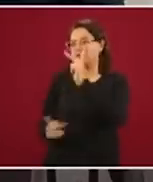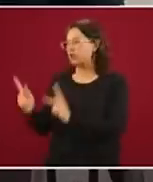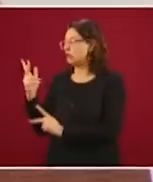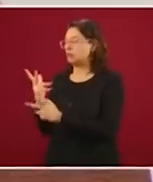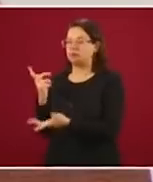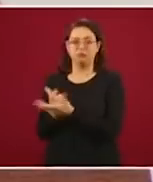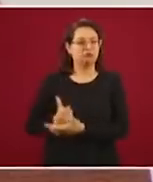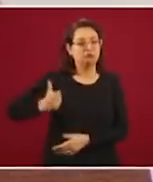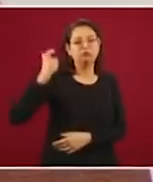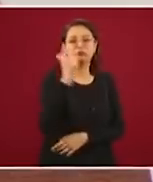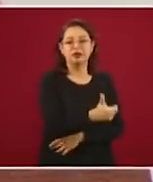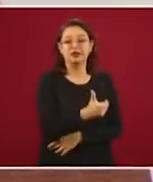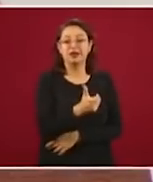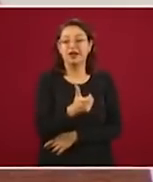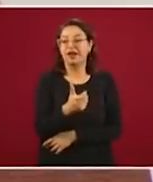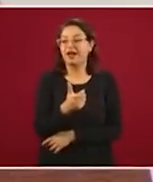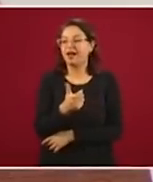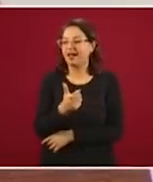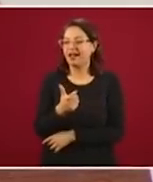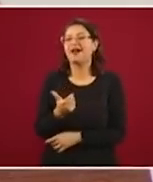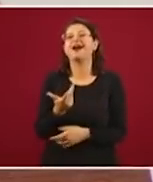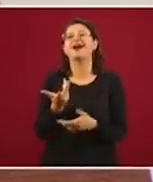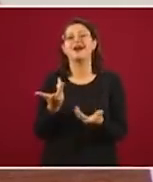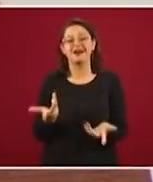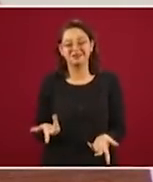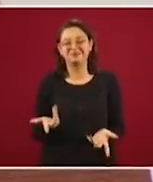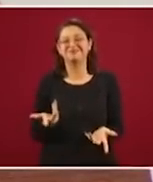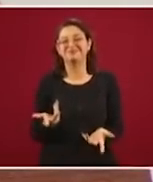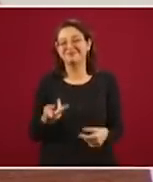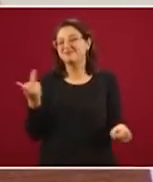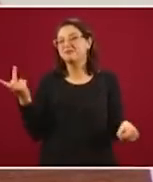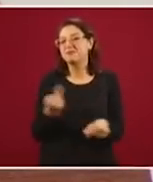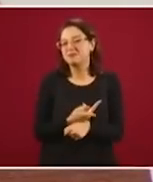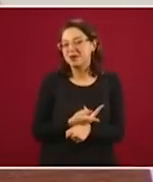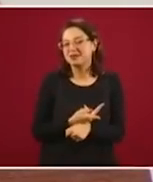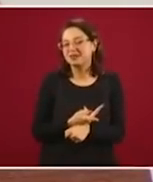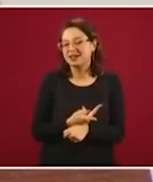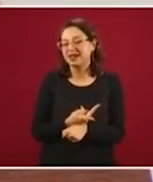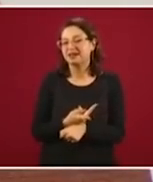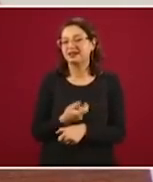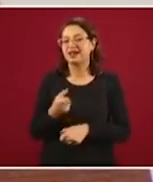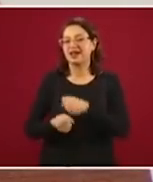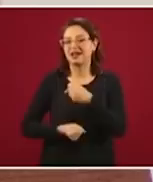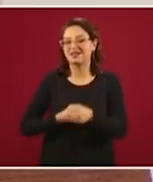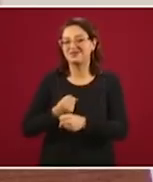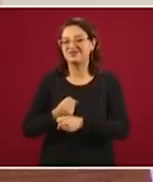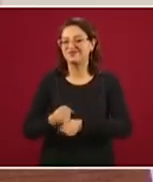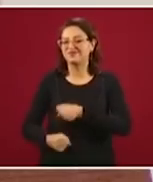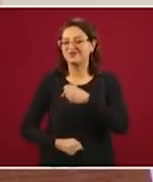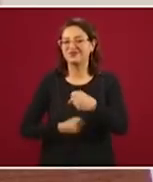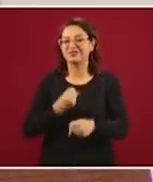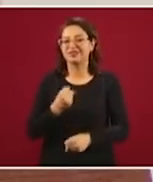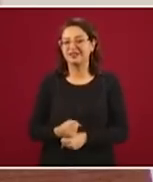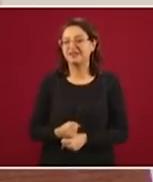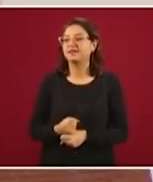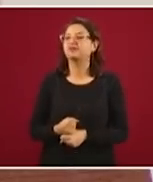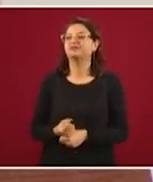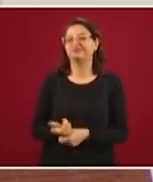algo que es muy caro. Y esto ha llevado por años, por décadas, a una relación